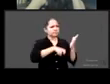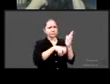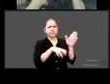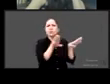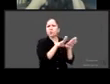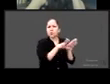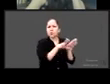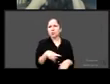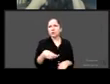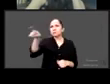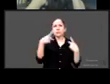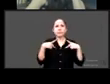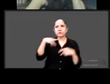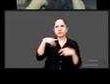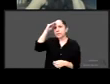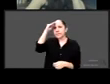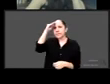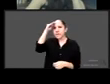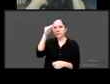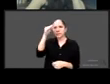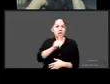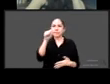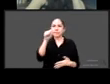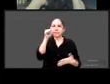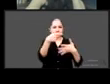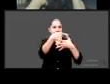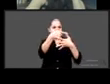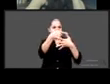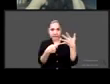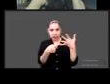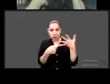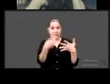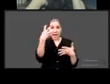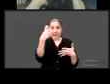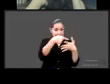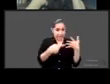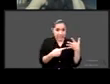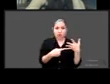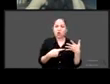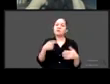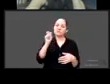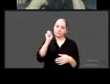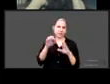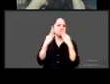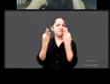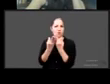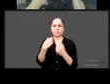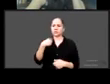que existen 5 llaves maestras. Y eso más bien es una secuela que nos dejó el autoritarismo. No, no existen